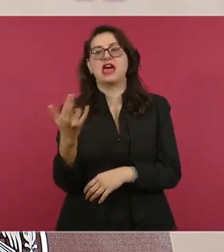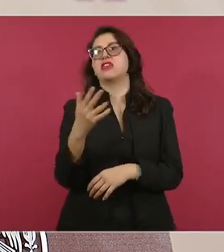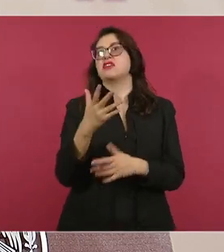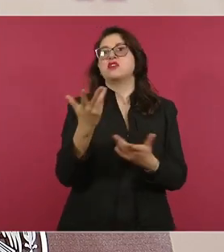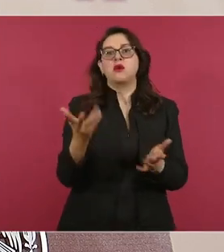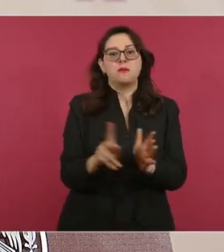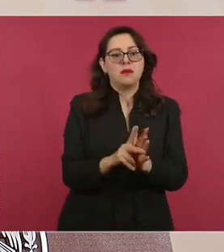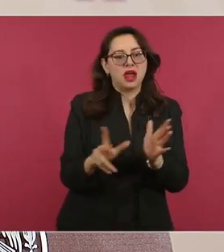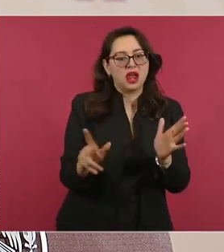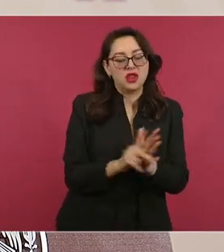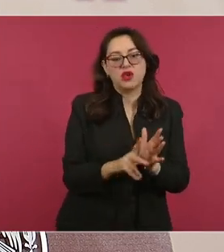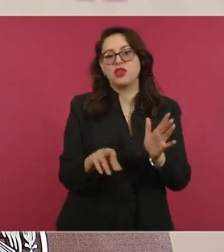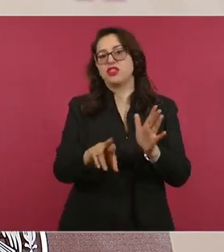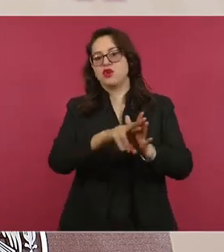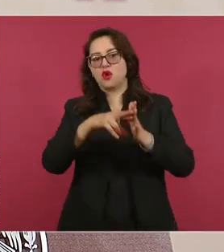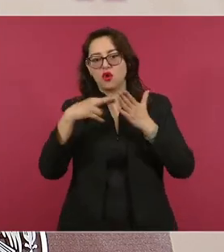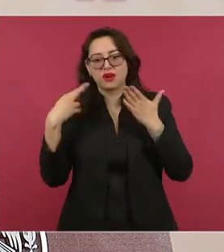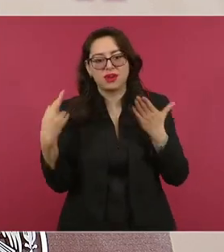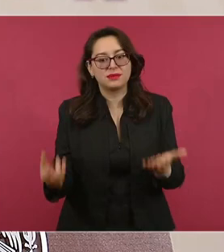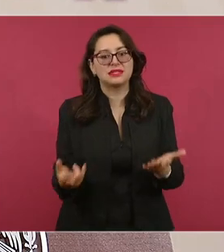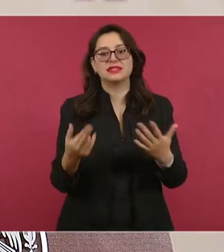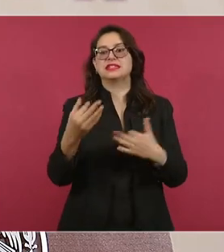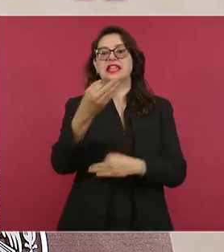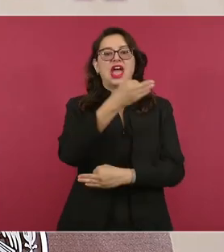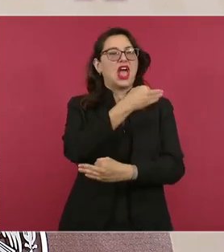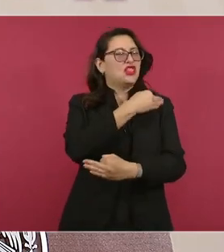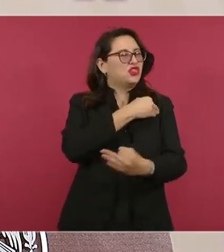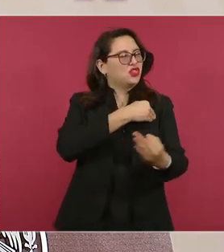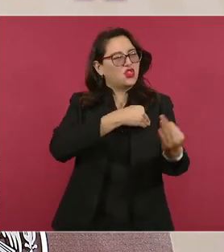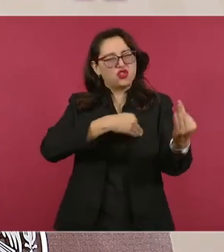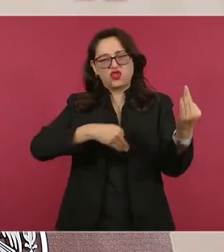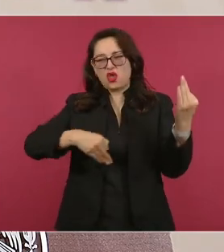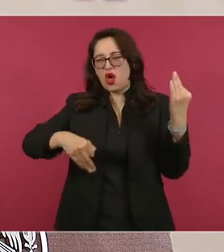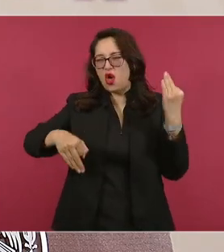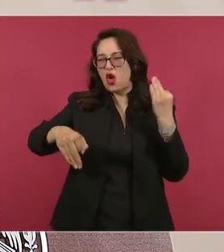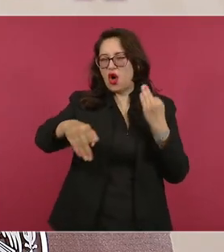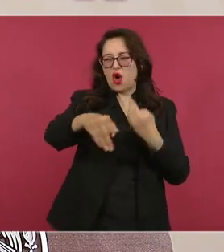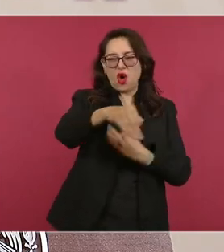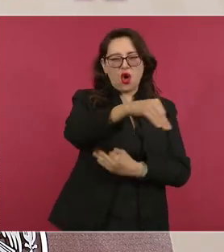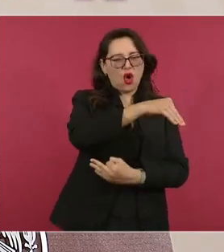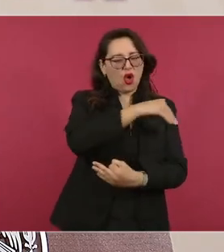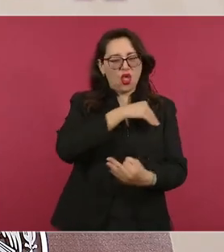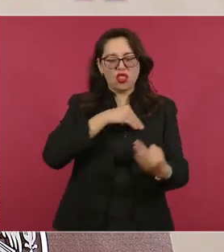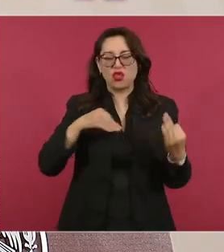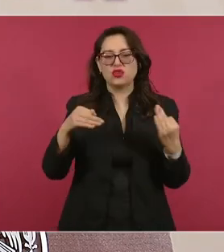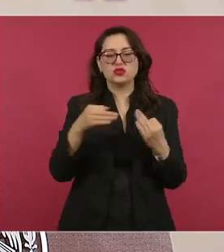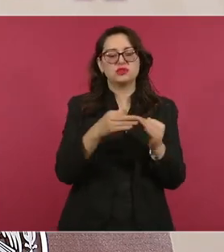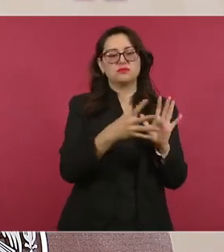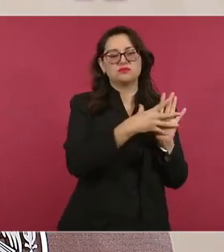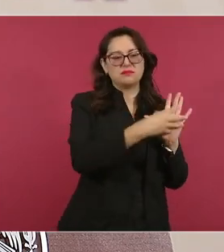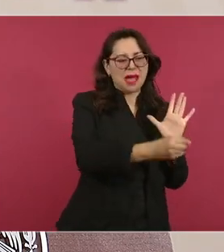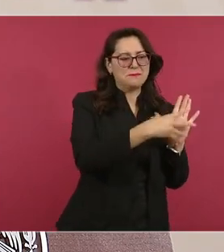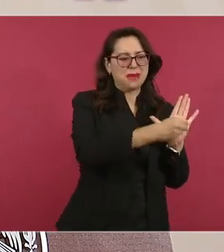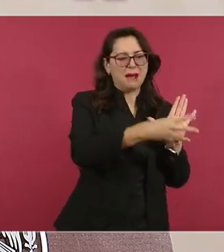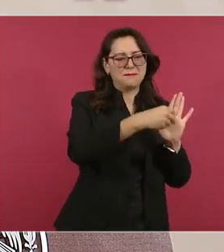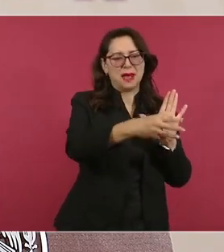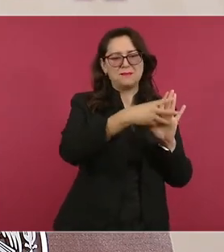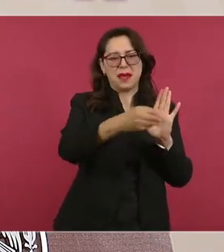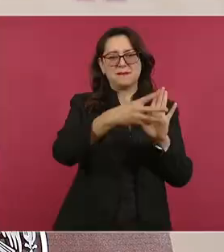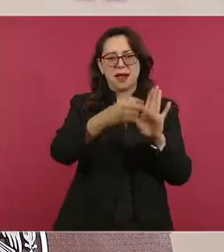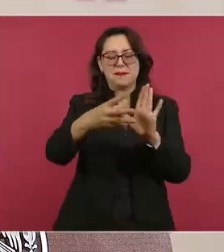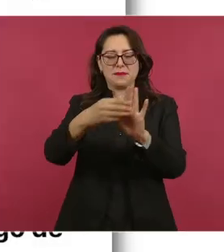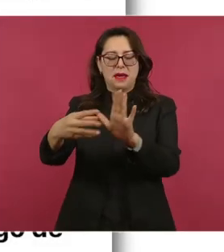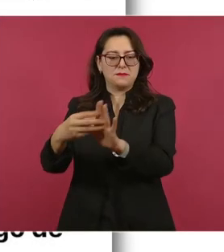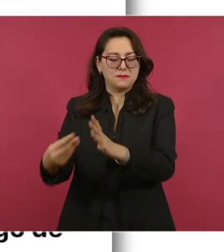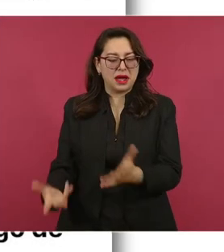Televisión, Revista MX, Milenio, Político MX, El Universal, Política Expansión, Reforma,